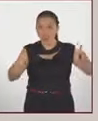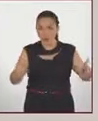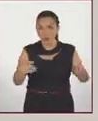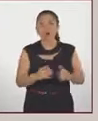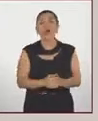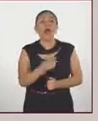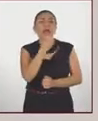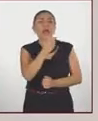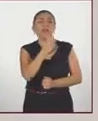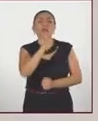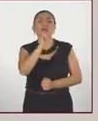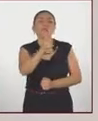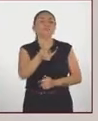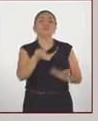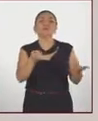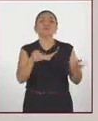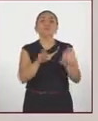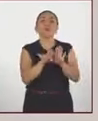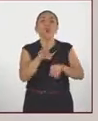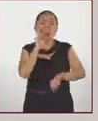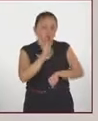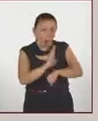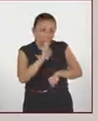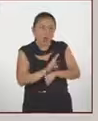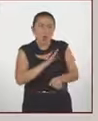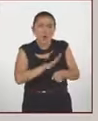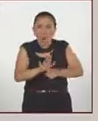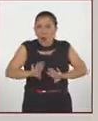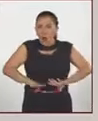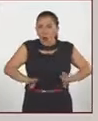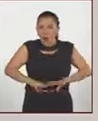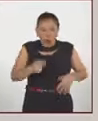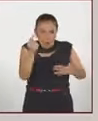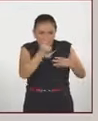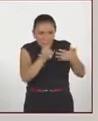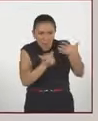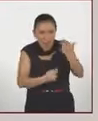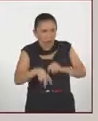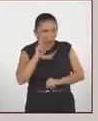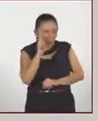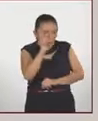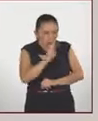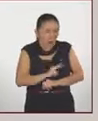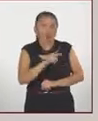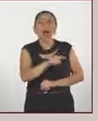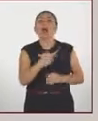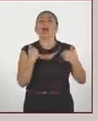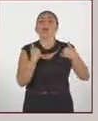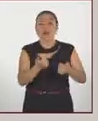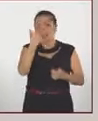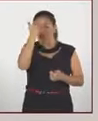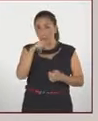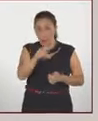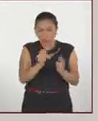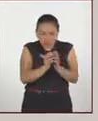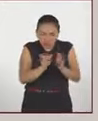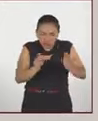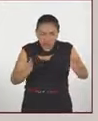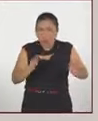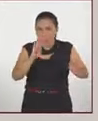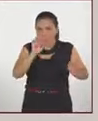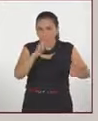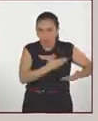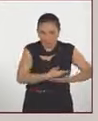Básicamente es señales que nos dan una pauta para saber si el desarrollo de